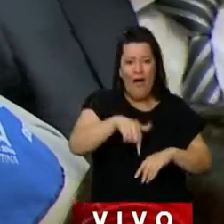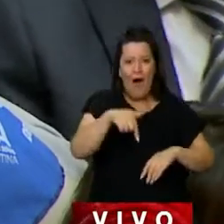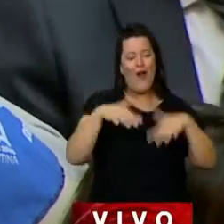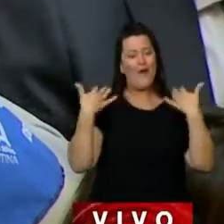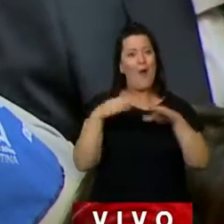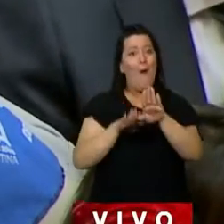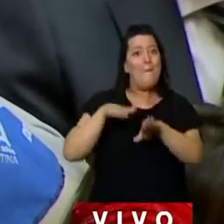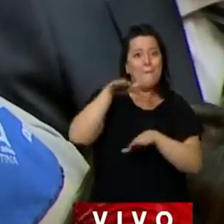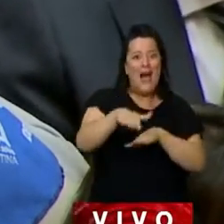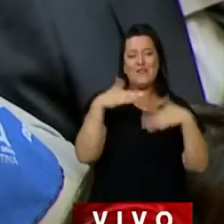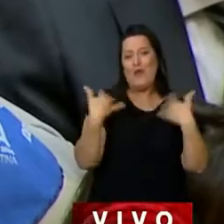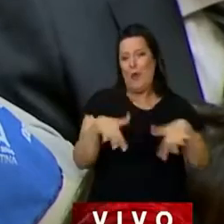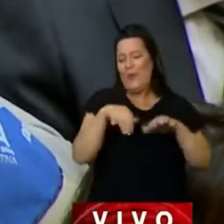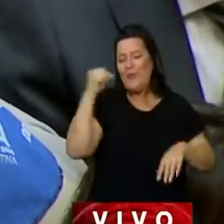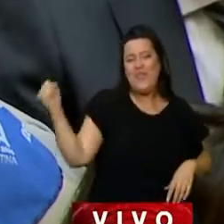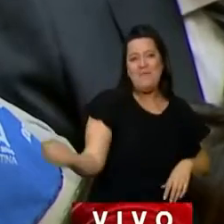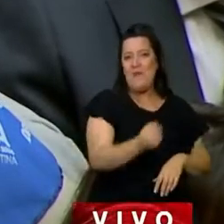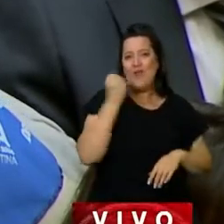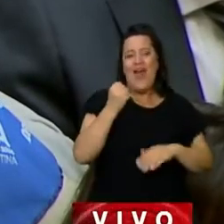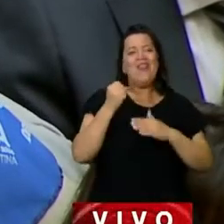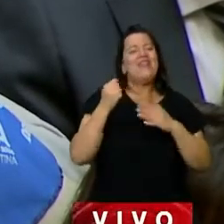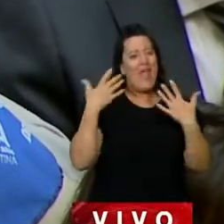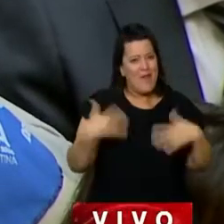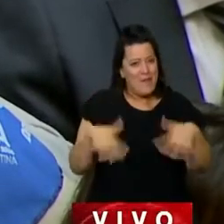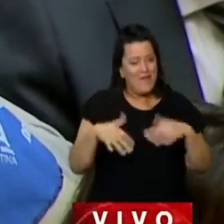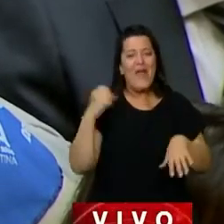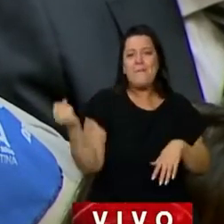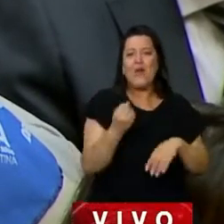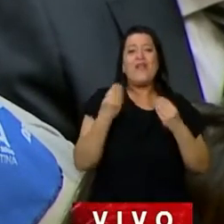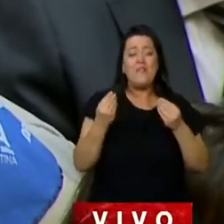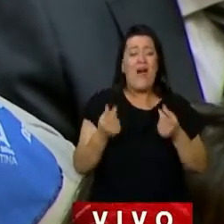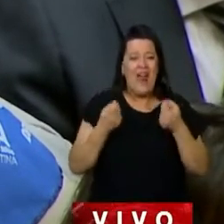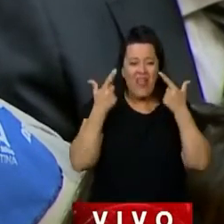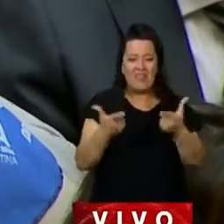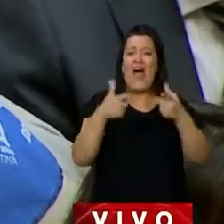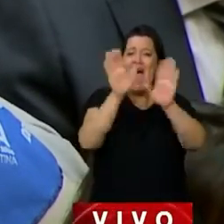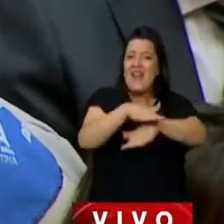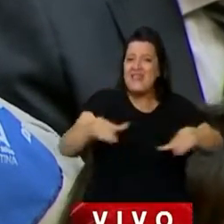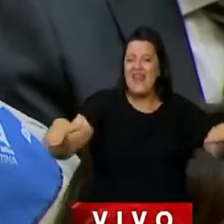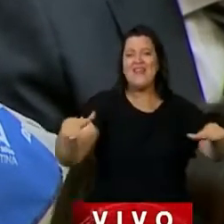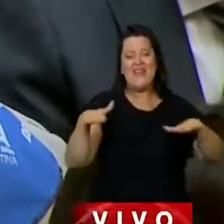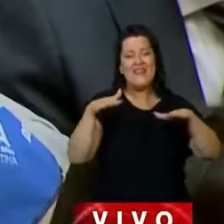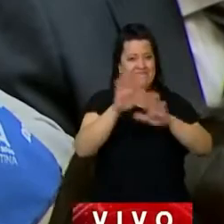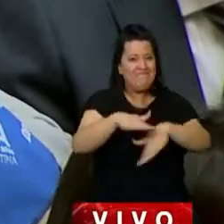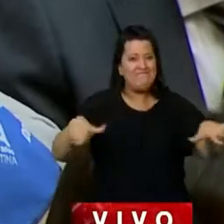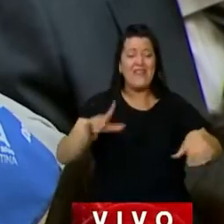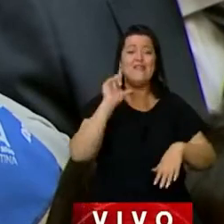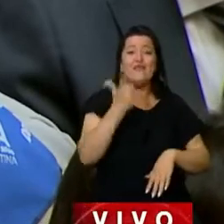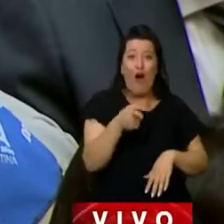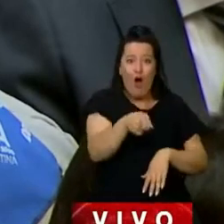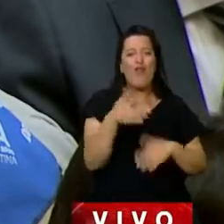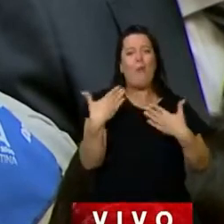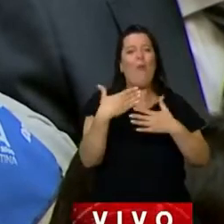un paso muy importante hacia adelante para que puedan los niños, las niñeces, como se dice ahora sordas,